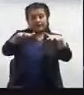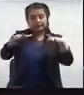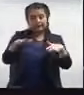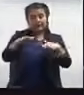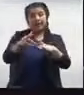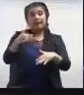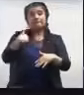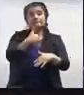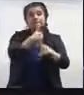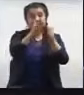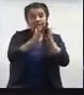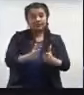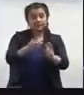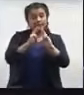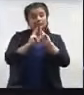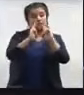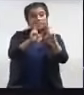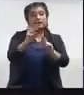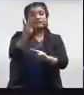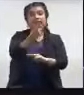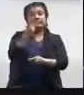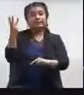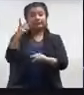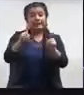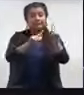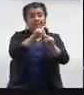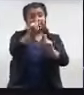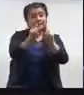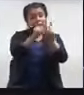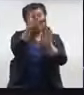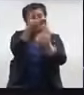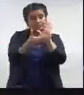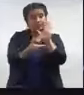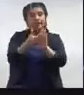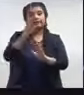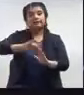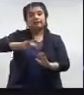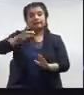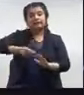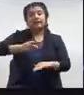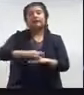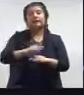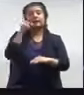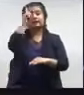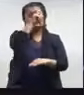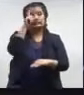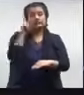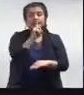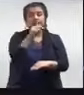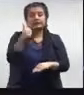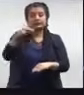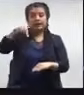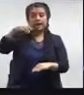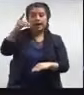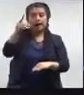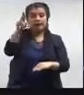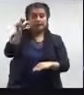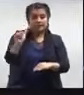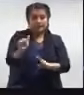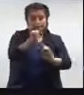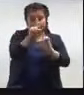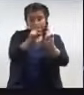se encontraba respondiendo a la tercera interrogante planteada por la diputada Sandra Erika Jovel Polanco con relación